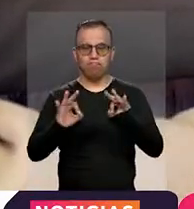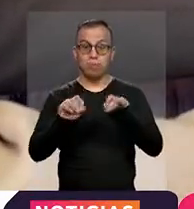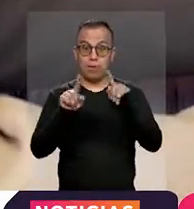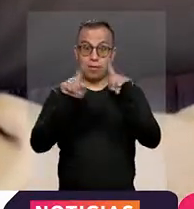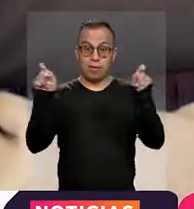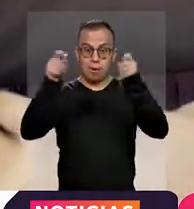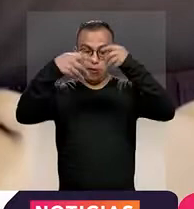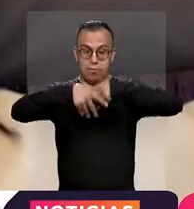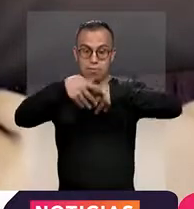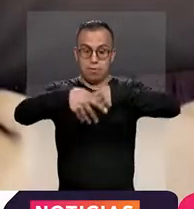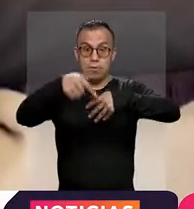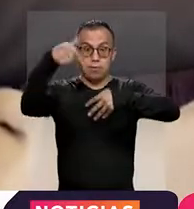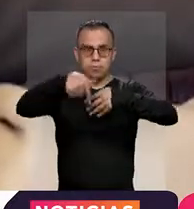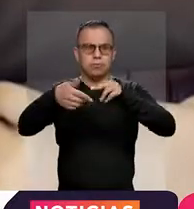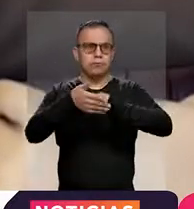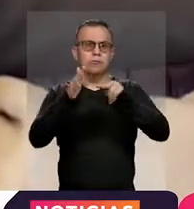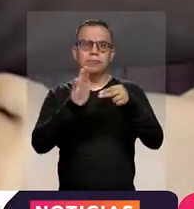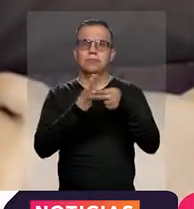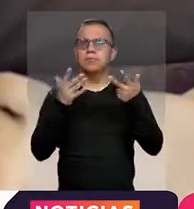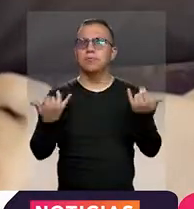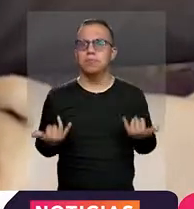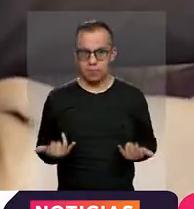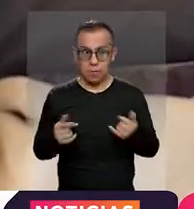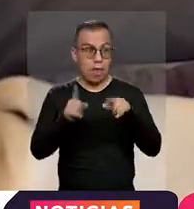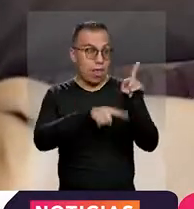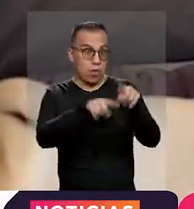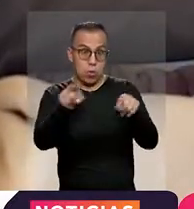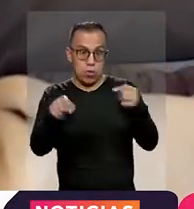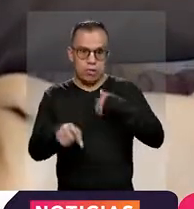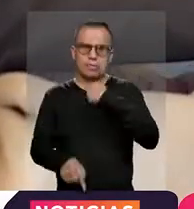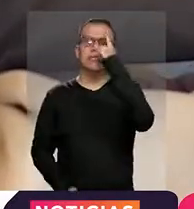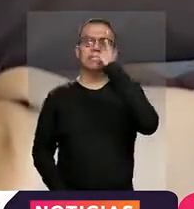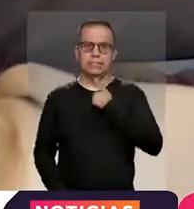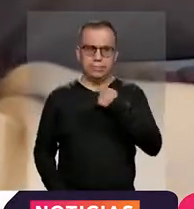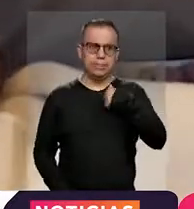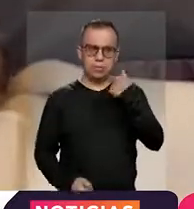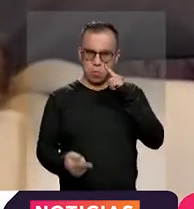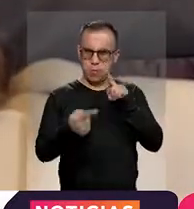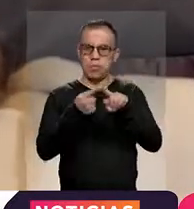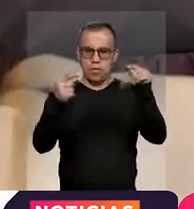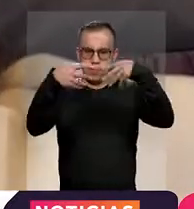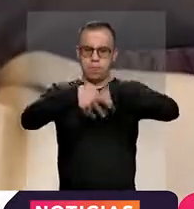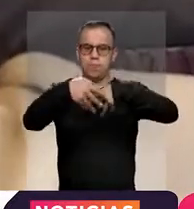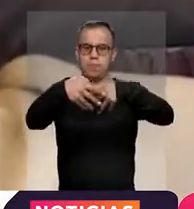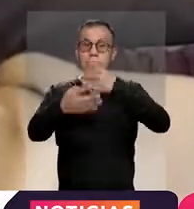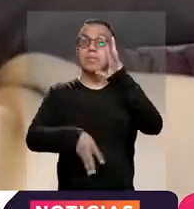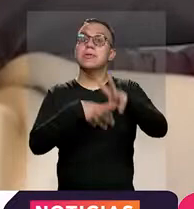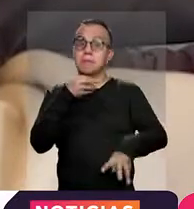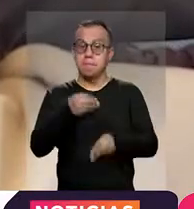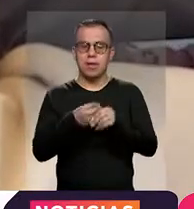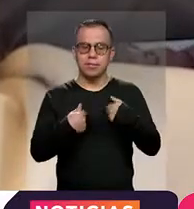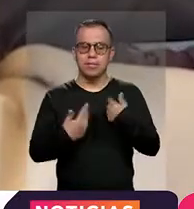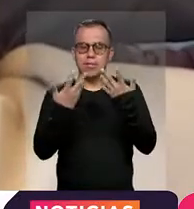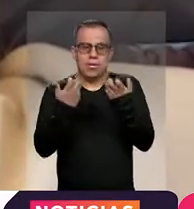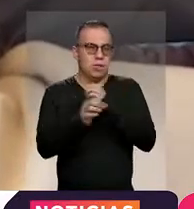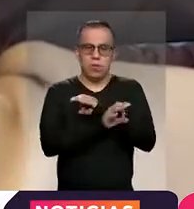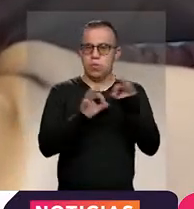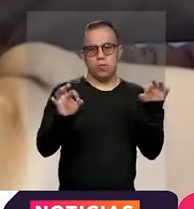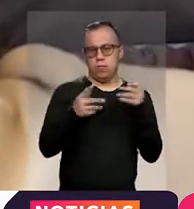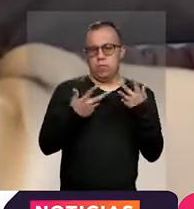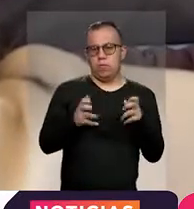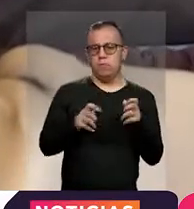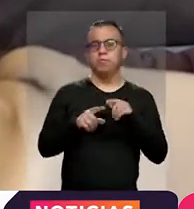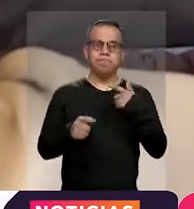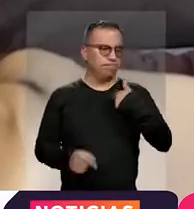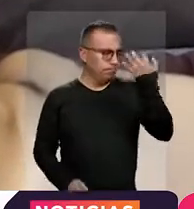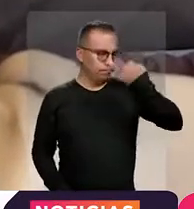de la protesta no solamente sea para quien decide salir a protestar, sino también para quien decide no hacerlo.